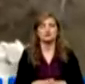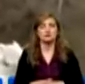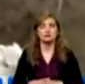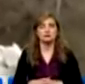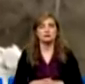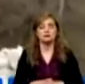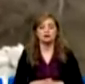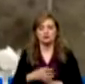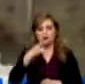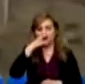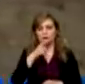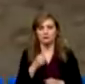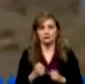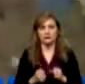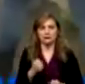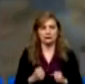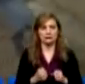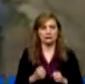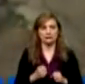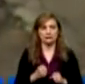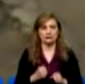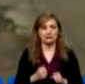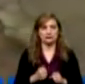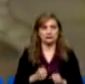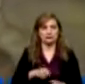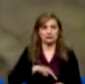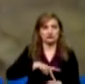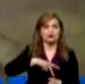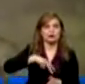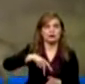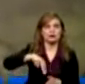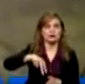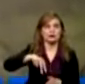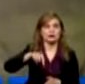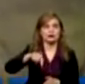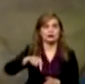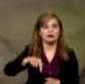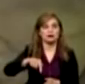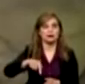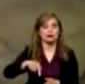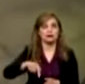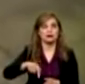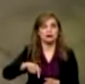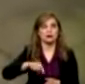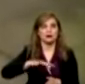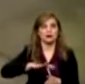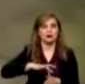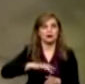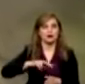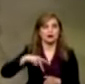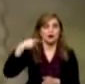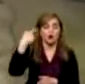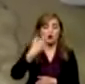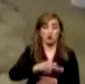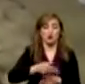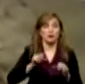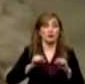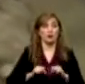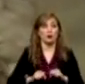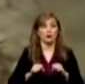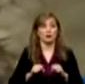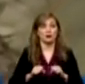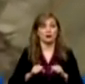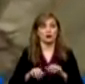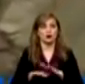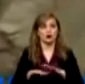Los niños pasan corriendo por esta calle, por esta vereda, y cualquier momento se pueden caer porque aquí estaba colocado